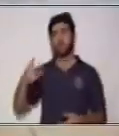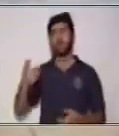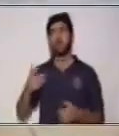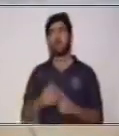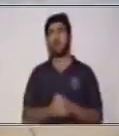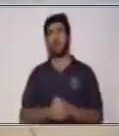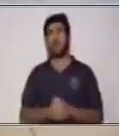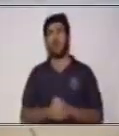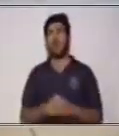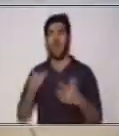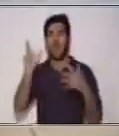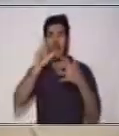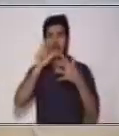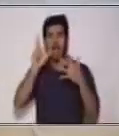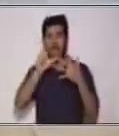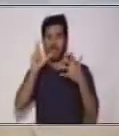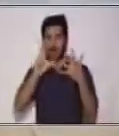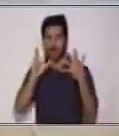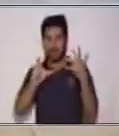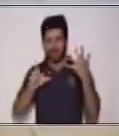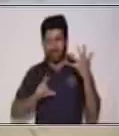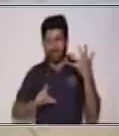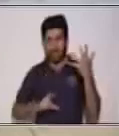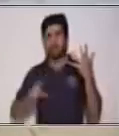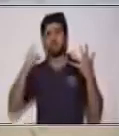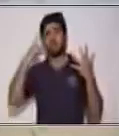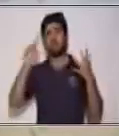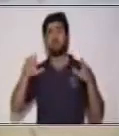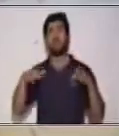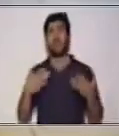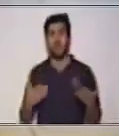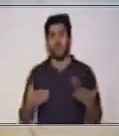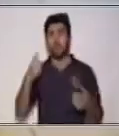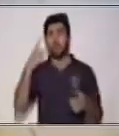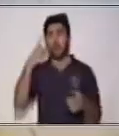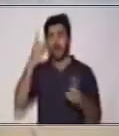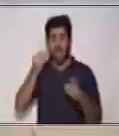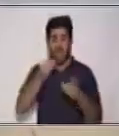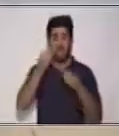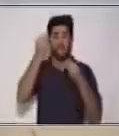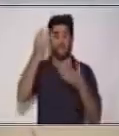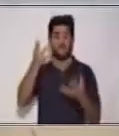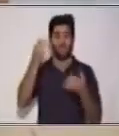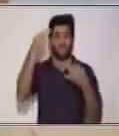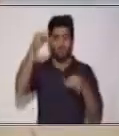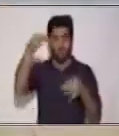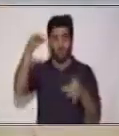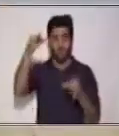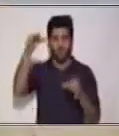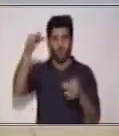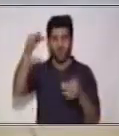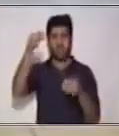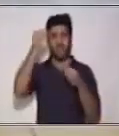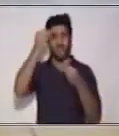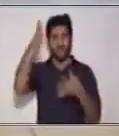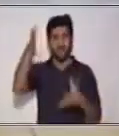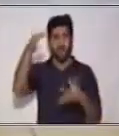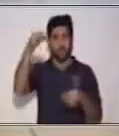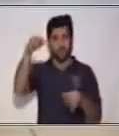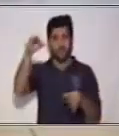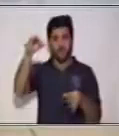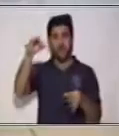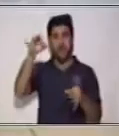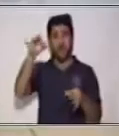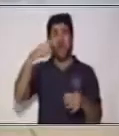ciertas características para que el informe le dé esa vida o nosotros tengamos muy presente